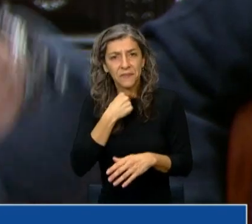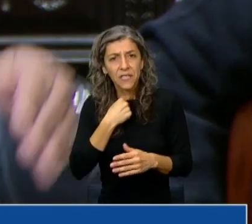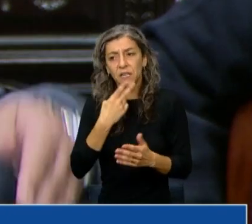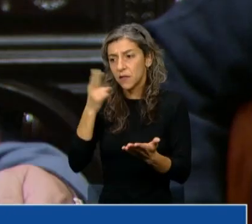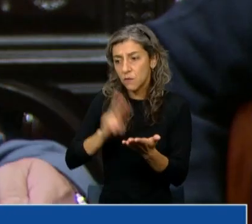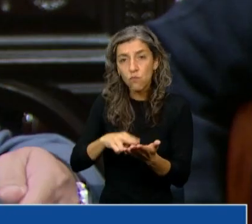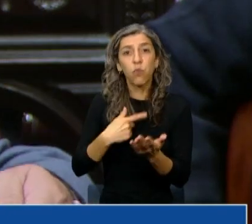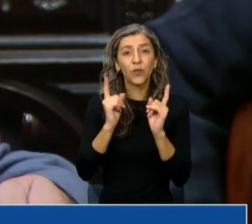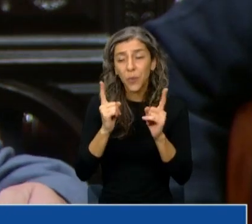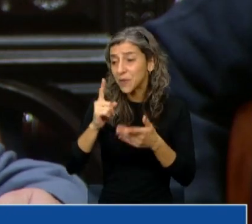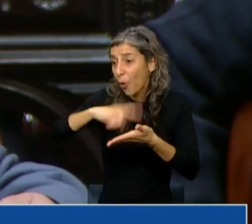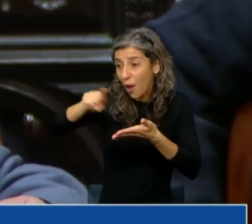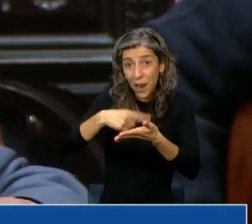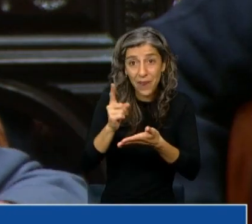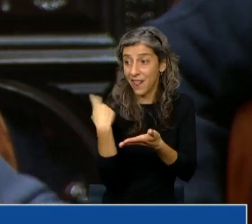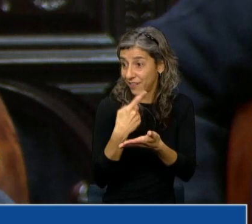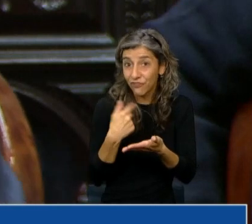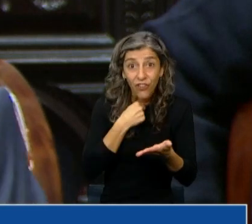que es lo que hoy estamos discutiendo.